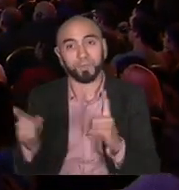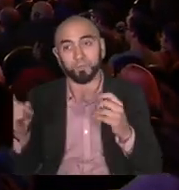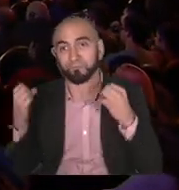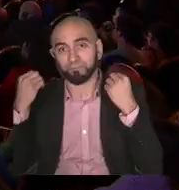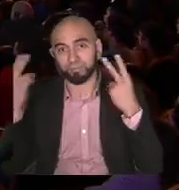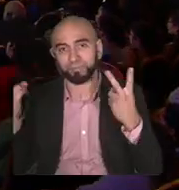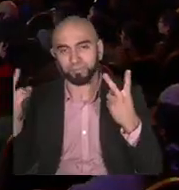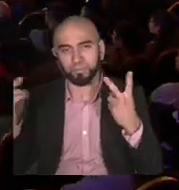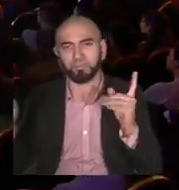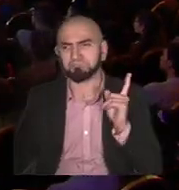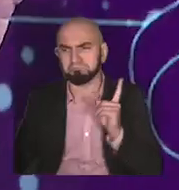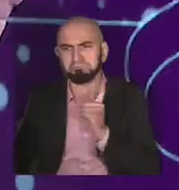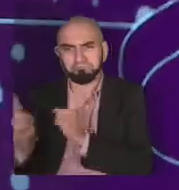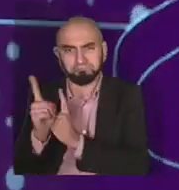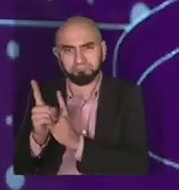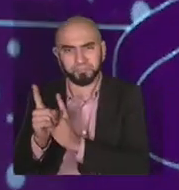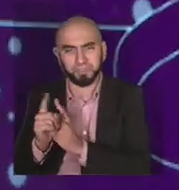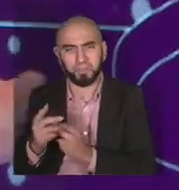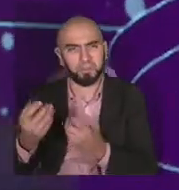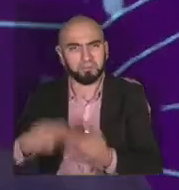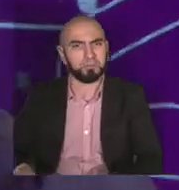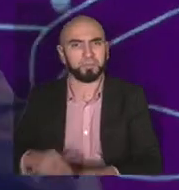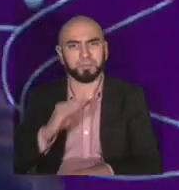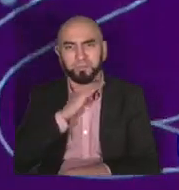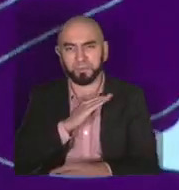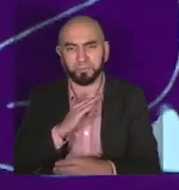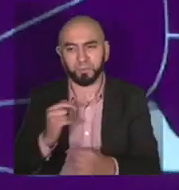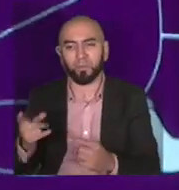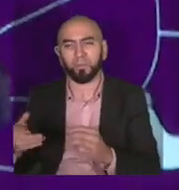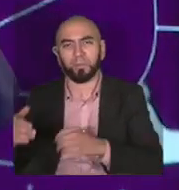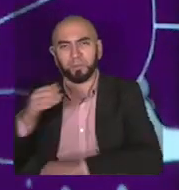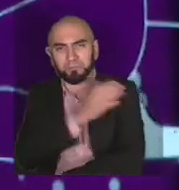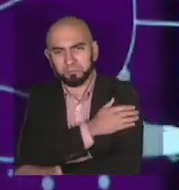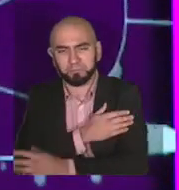eso resultó en problemas de interacción que fueron